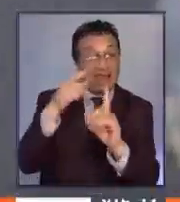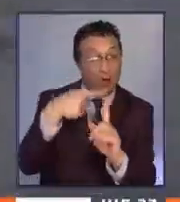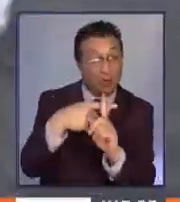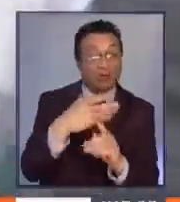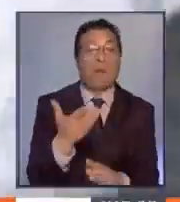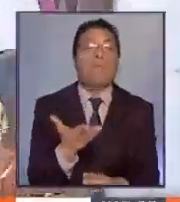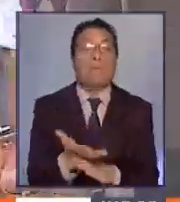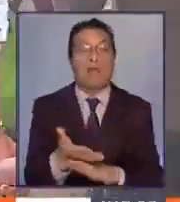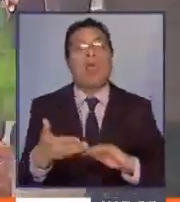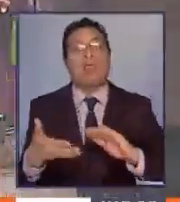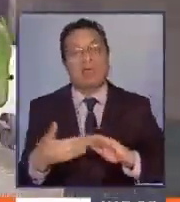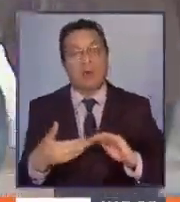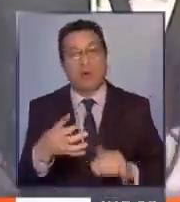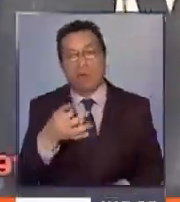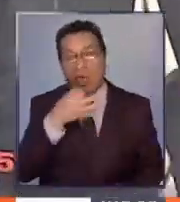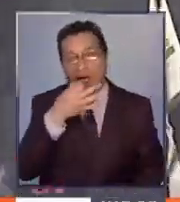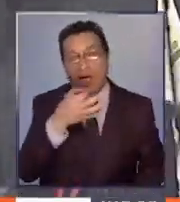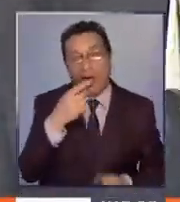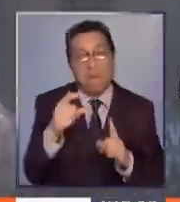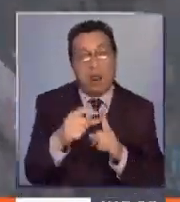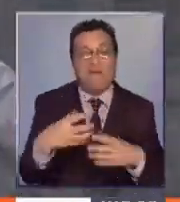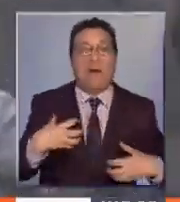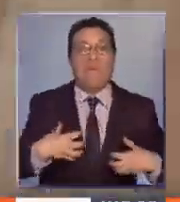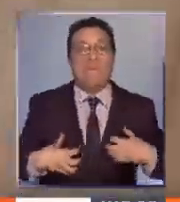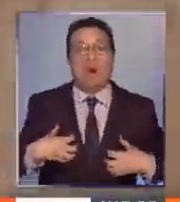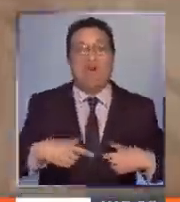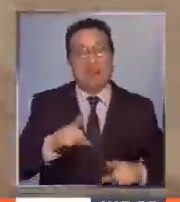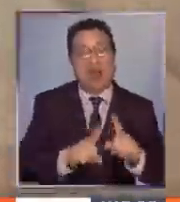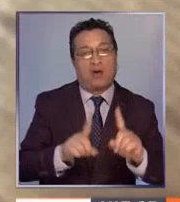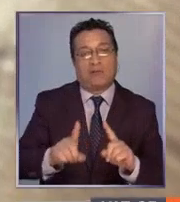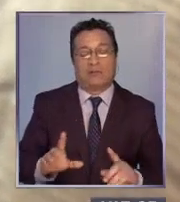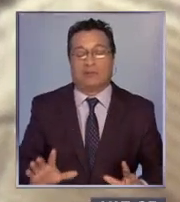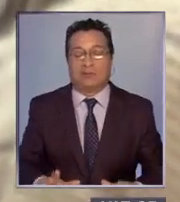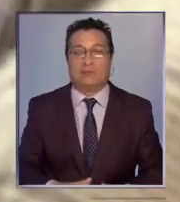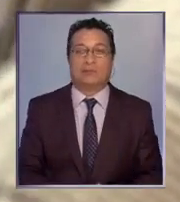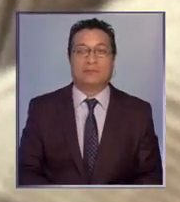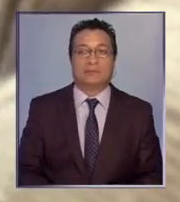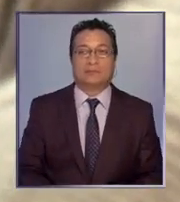disculpas y sus palabras molestaron a algunas personas